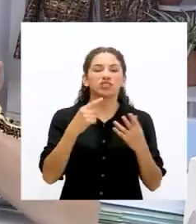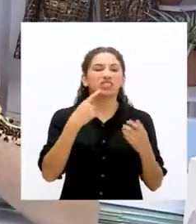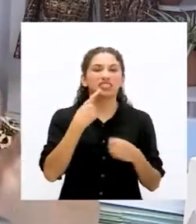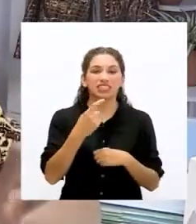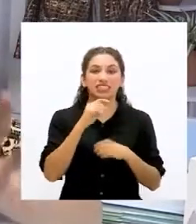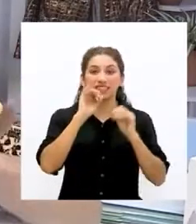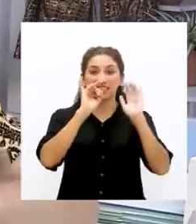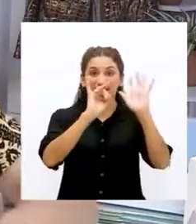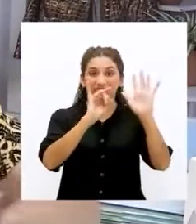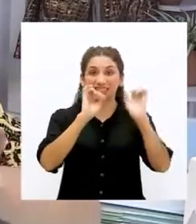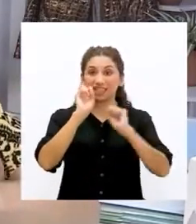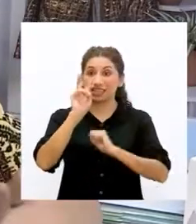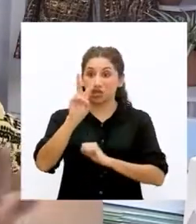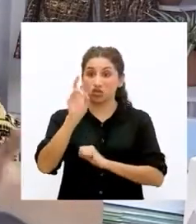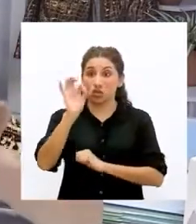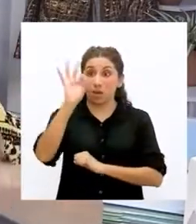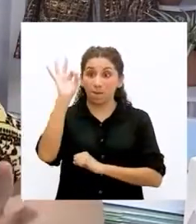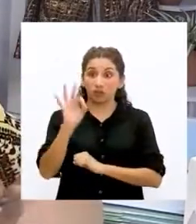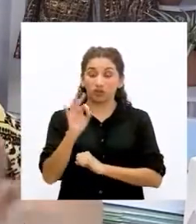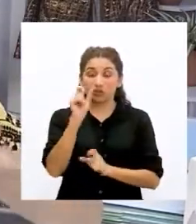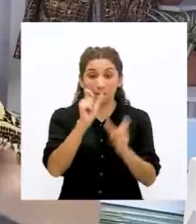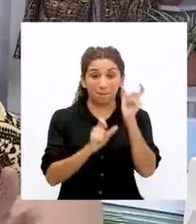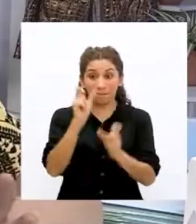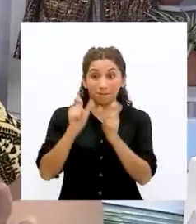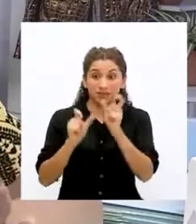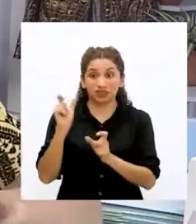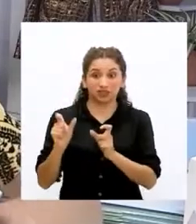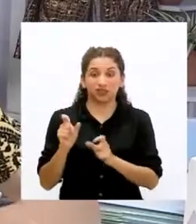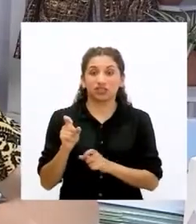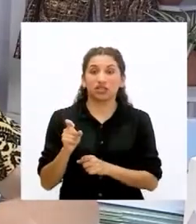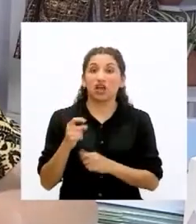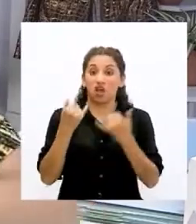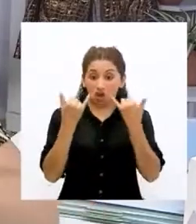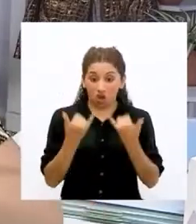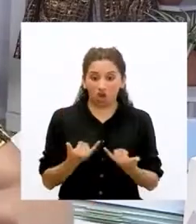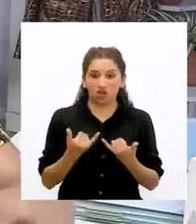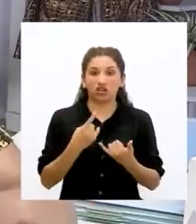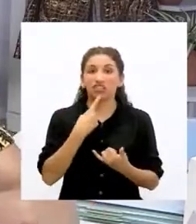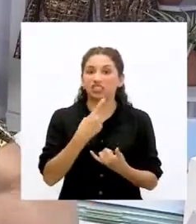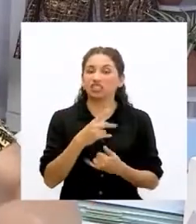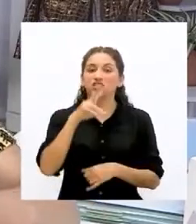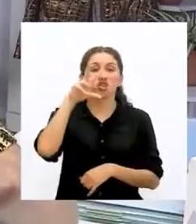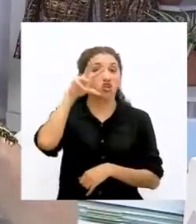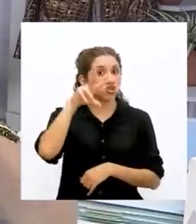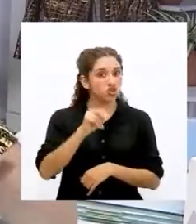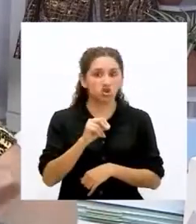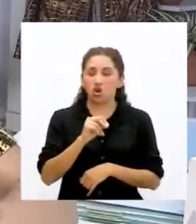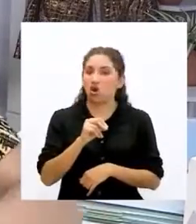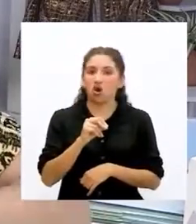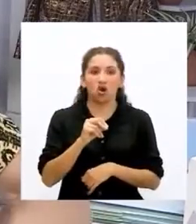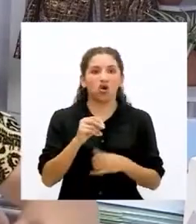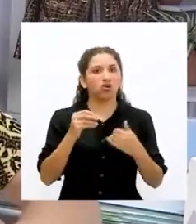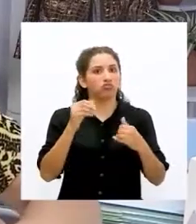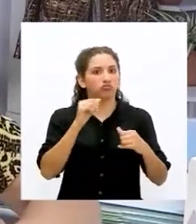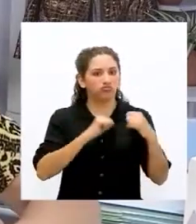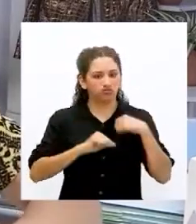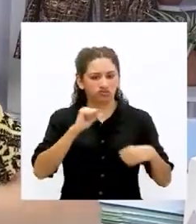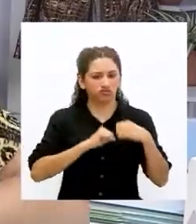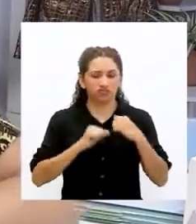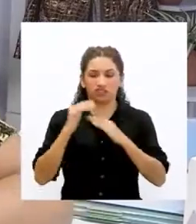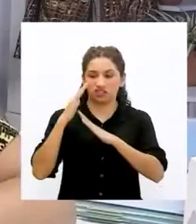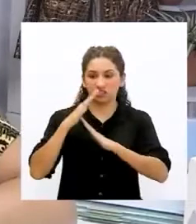el 72% de personas encuestadas hoy no han sufrido discriminación de ningún